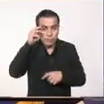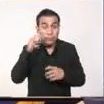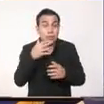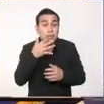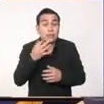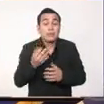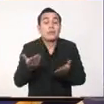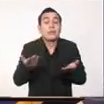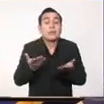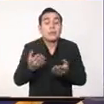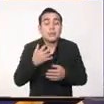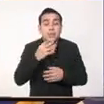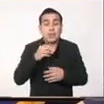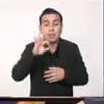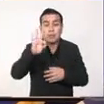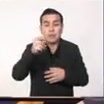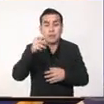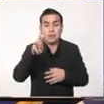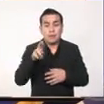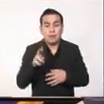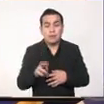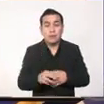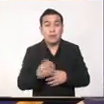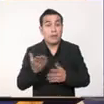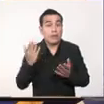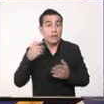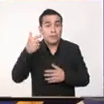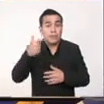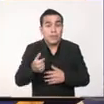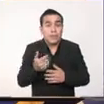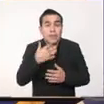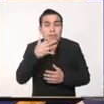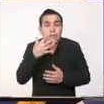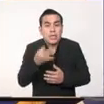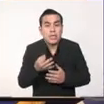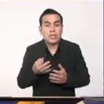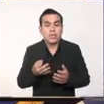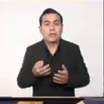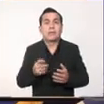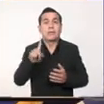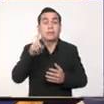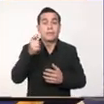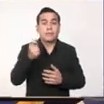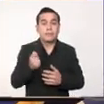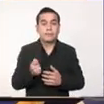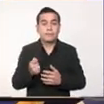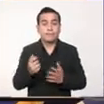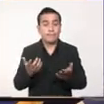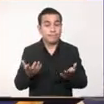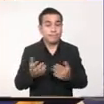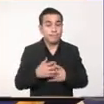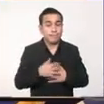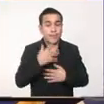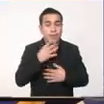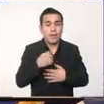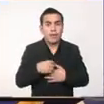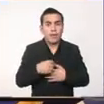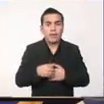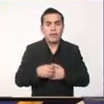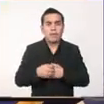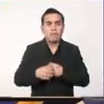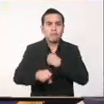himno de muerte, pues, y estaba el fiscal, y estoy hablando meses antes de ser electo, creo que un mes antes de ser electo, porque de la